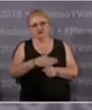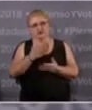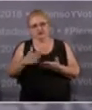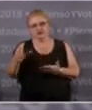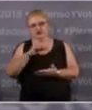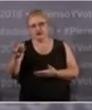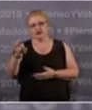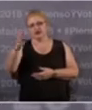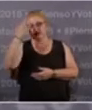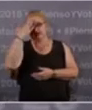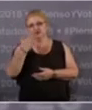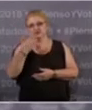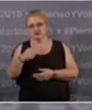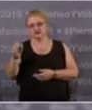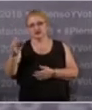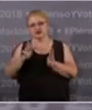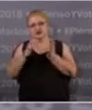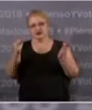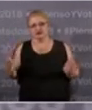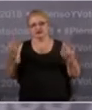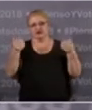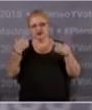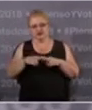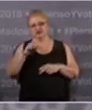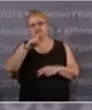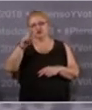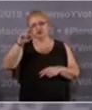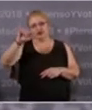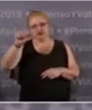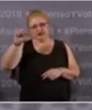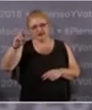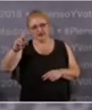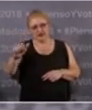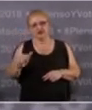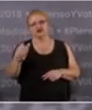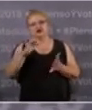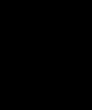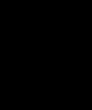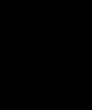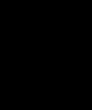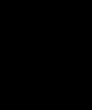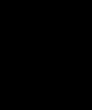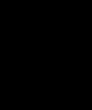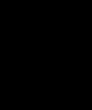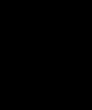Así que agradezco a la maestra Zuhaila Vaz Bascuri por las preguntas y gracias a todos los candidatos por las respuestas evidentes.